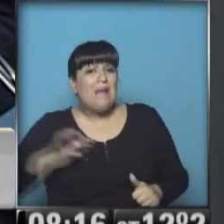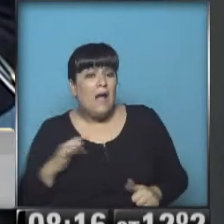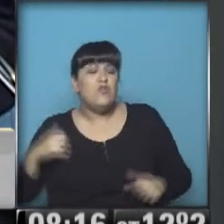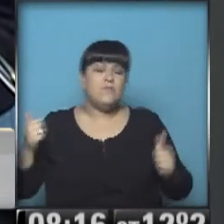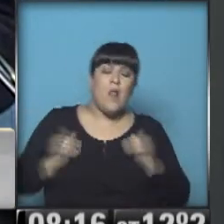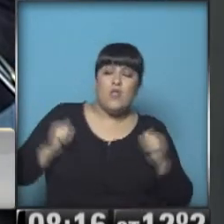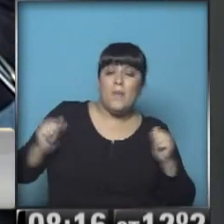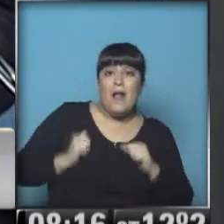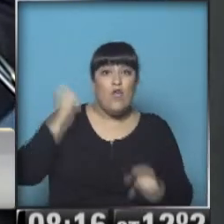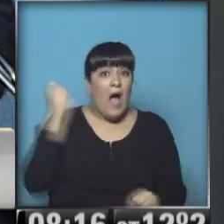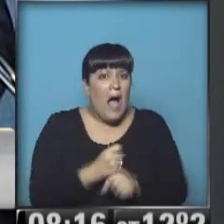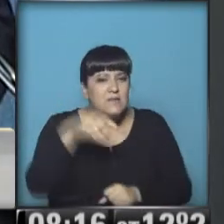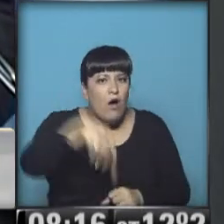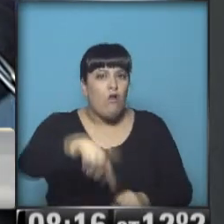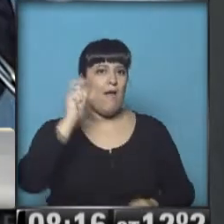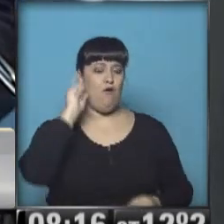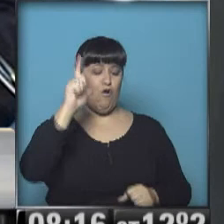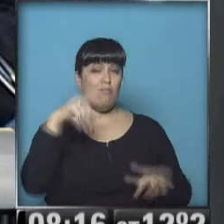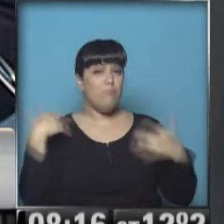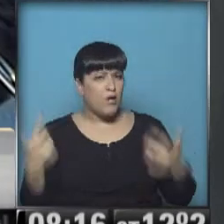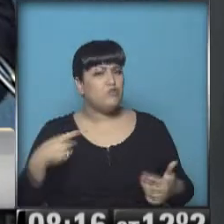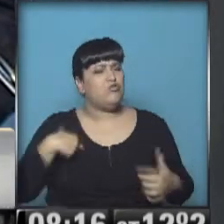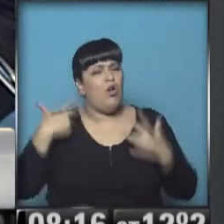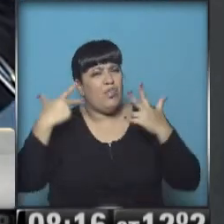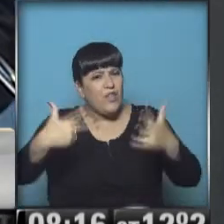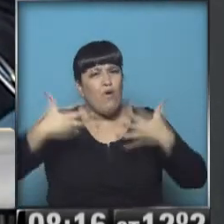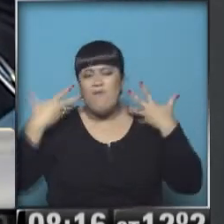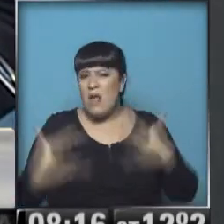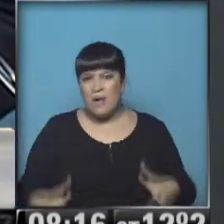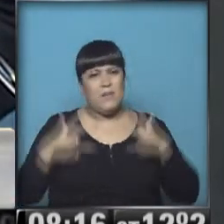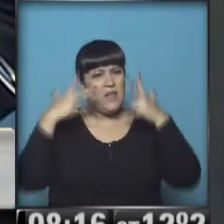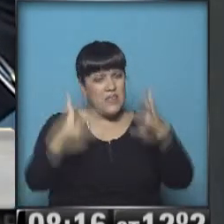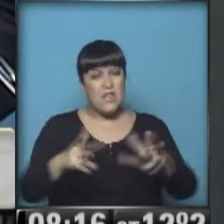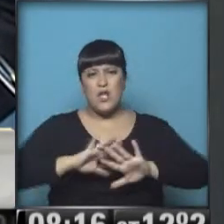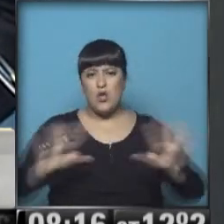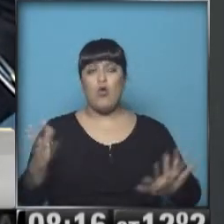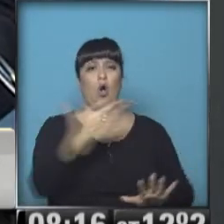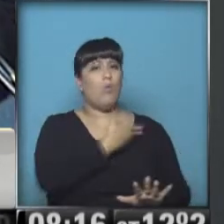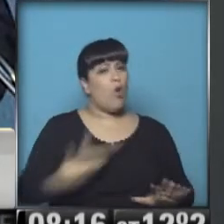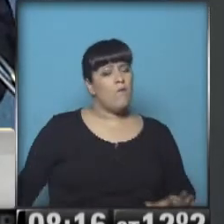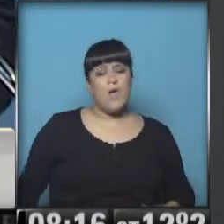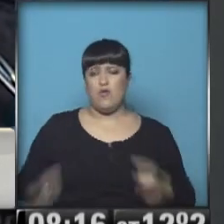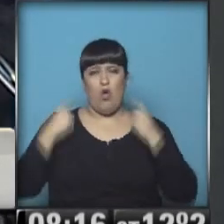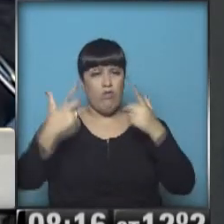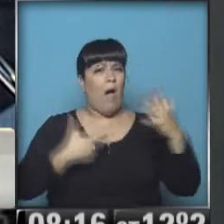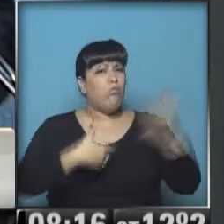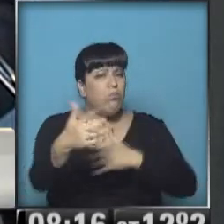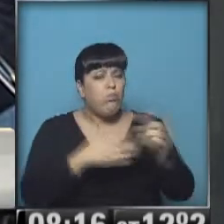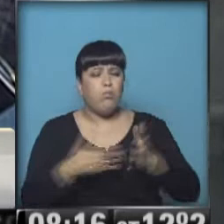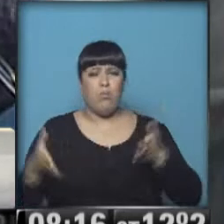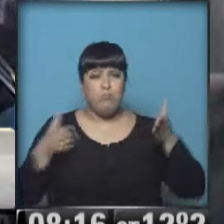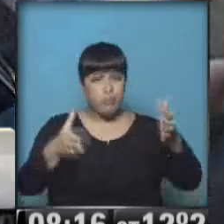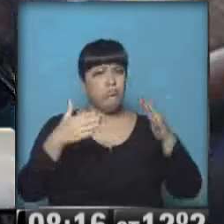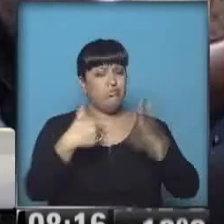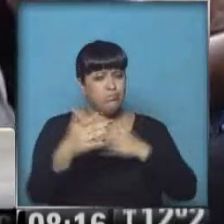podido hacer por lo tanto doy fe y garantía respecto a las obras que se han hecho y que se hacen lo mismo